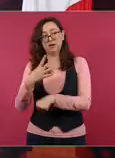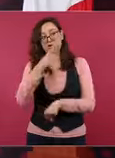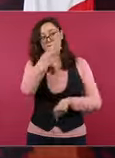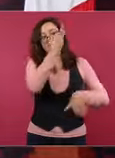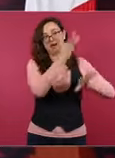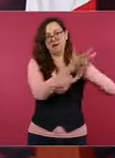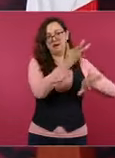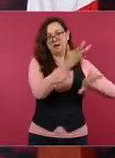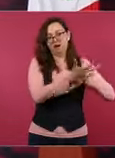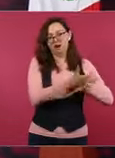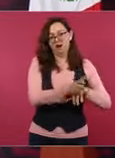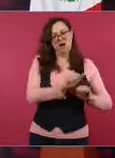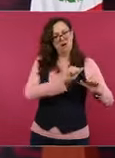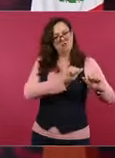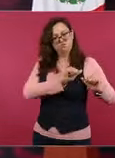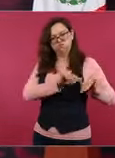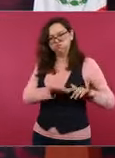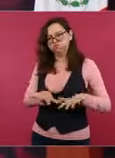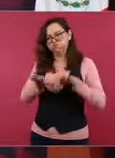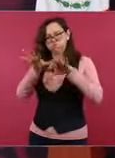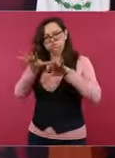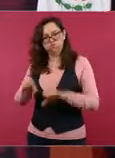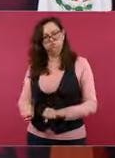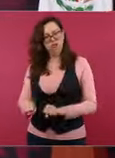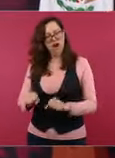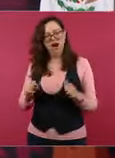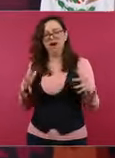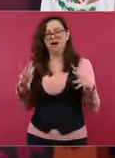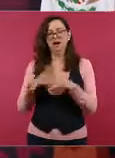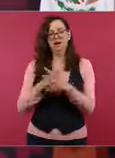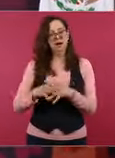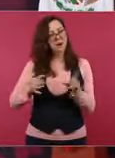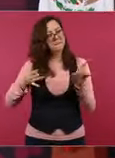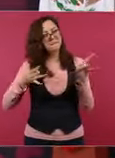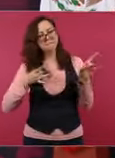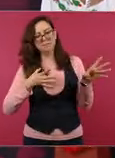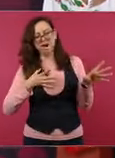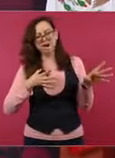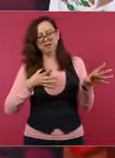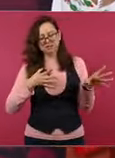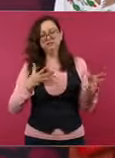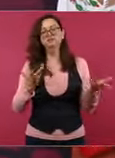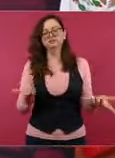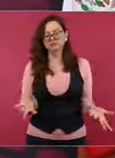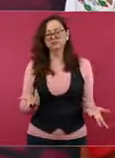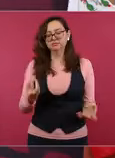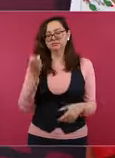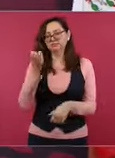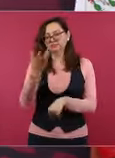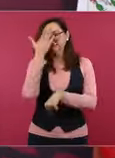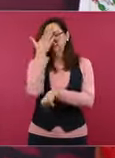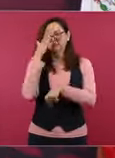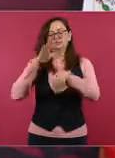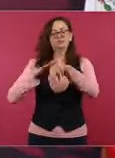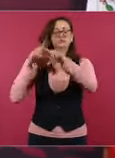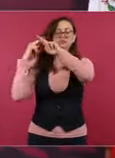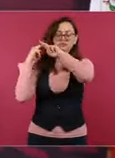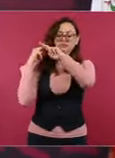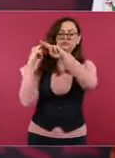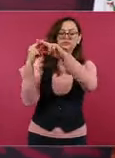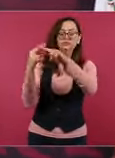abril de 1914, y estuvimos en Veracruz. También supervisé 2 obras que son